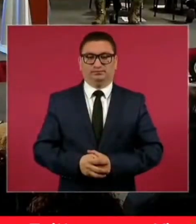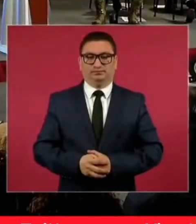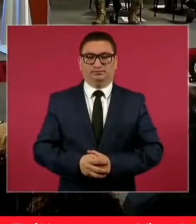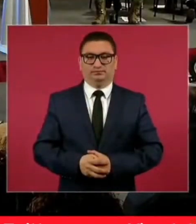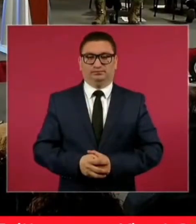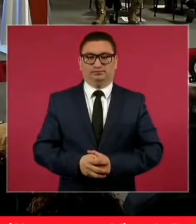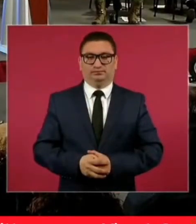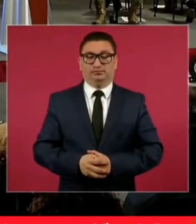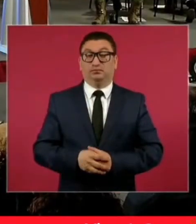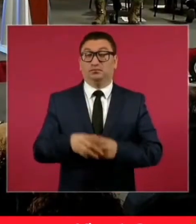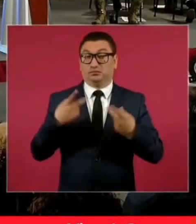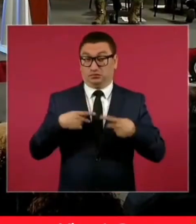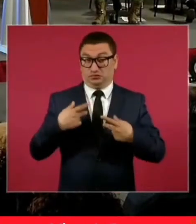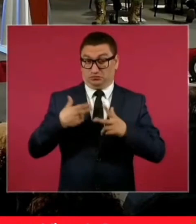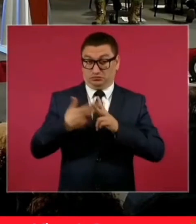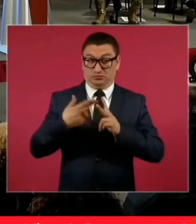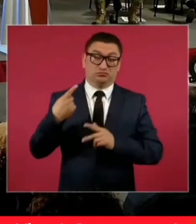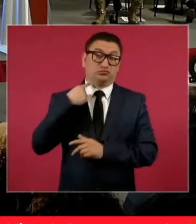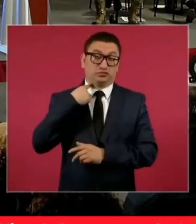Homicidio.